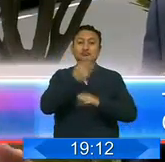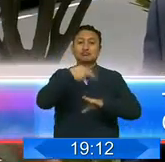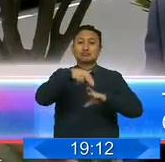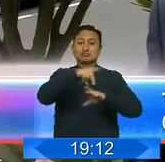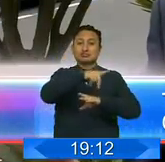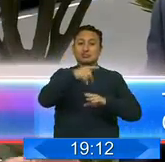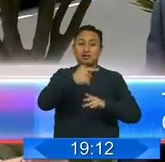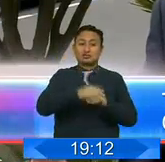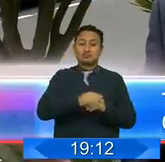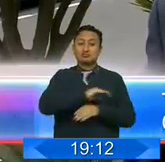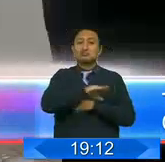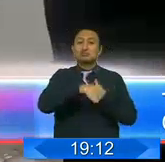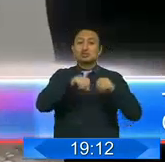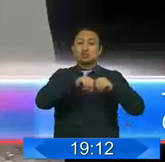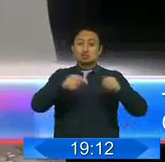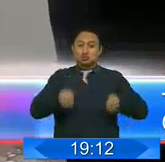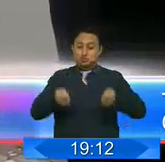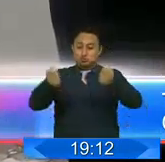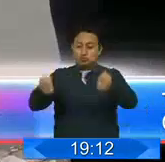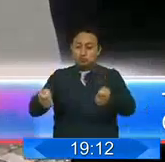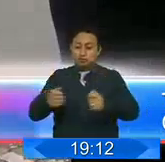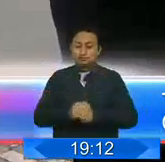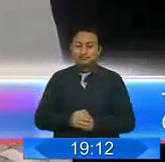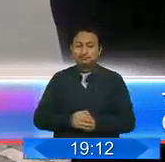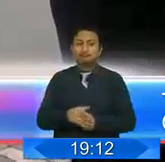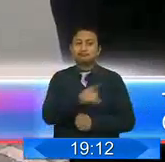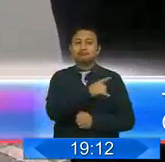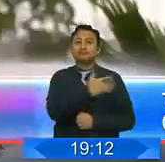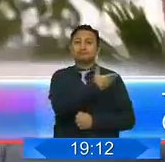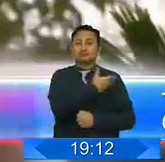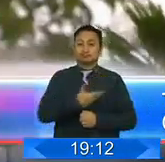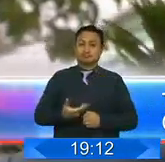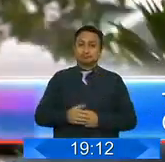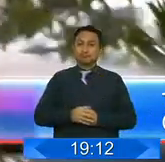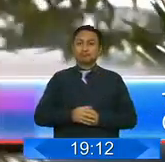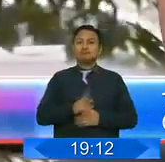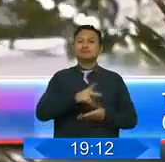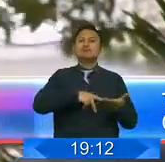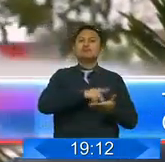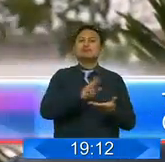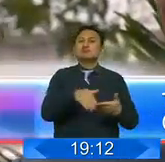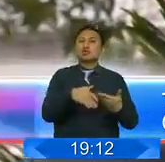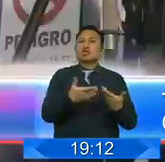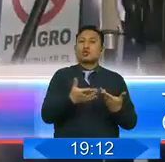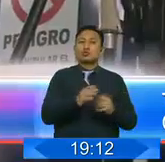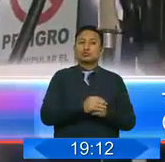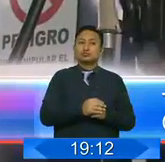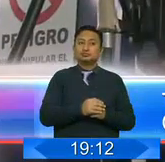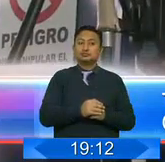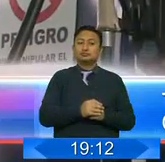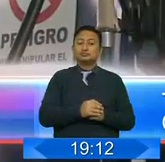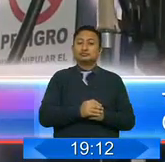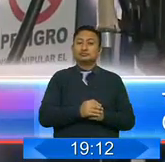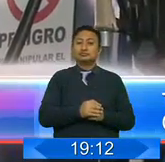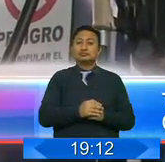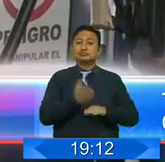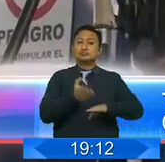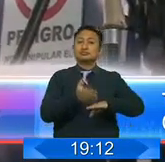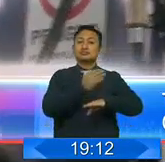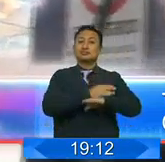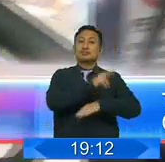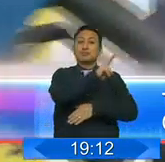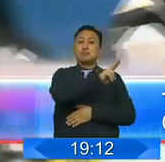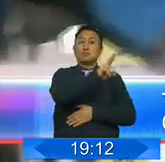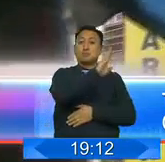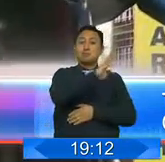del Ecuador sus títulos habilitantes. Según Jorge Calderón, la cancelación de dicha compensación será retroactiva, es decir, es aplicable desde el